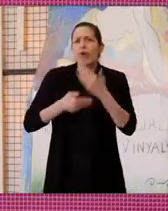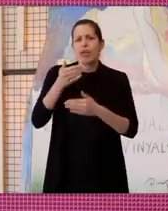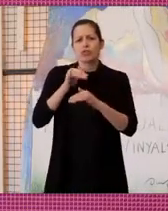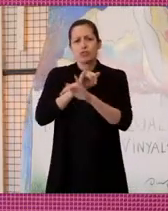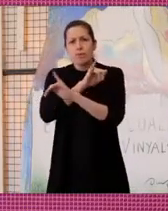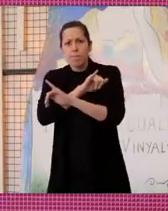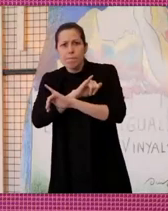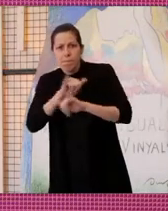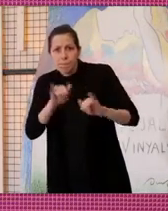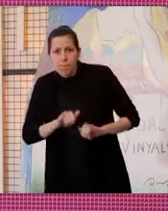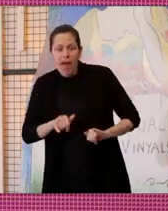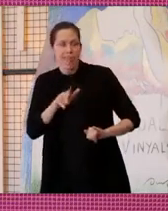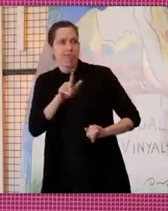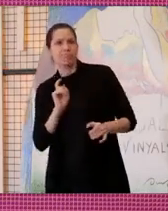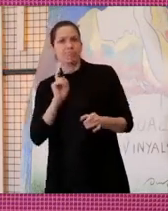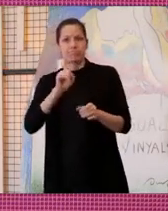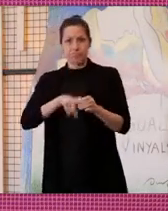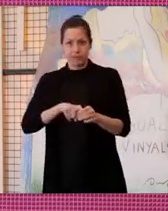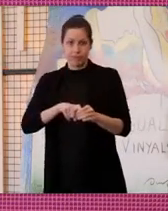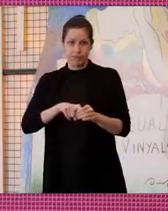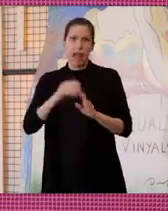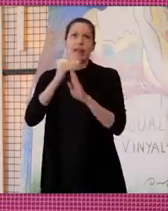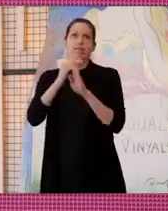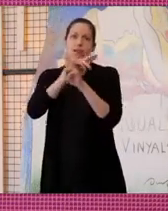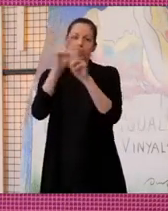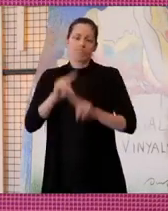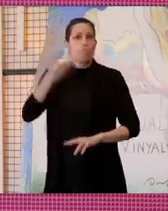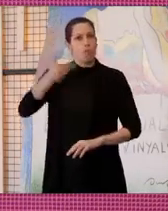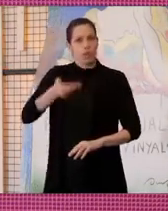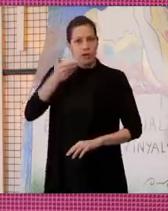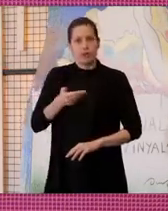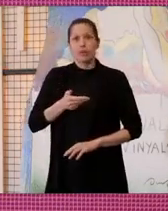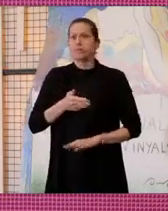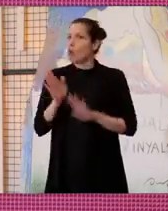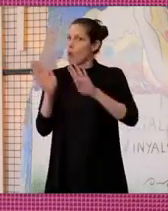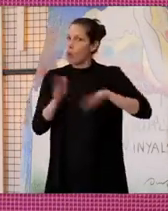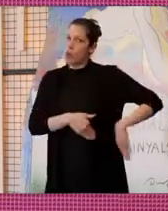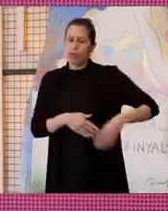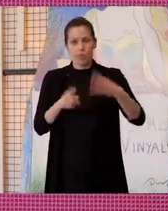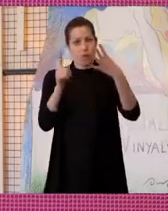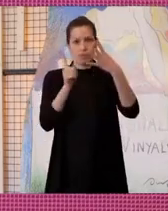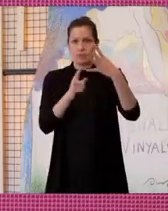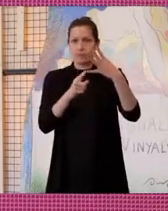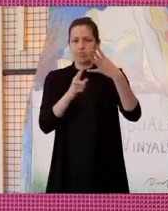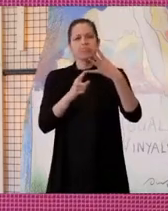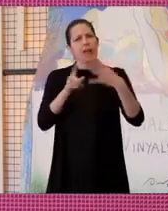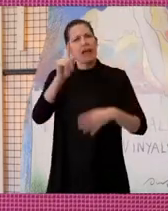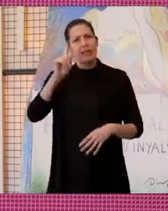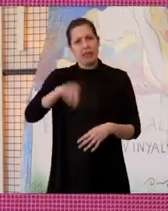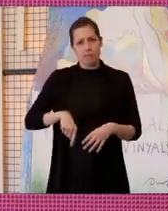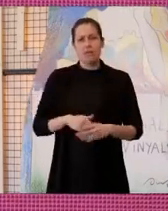eso a nivel internacional tiene muchísima importancia y luego por último también